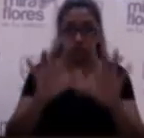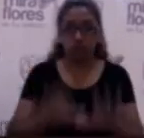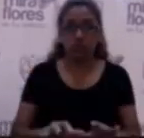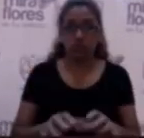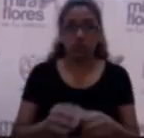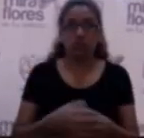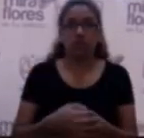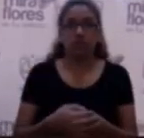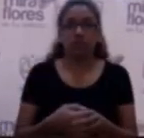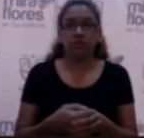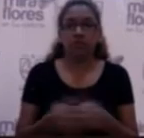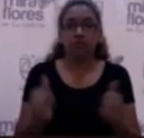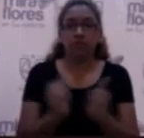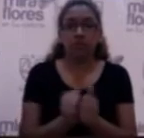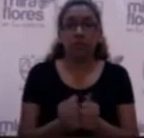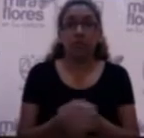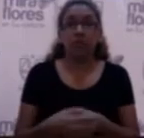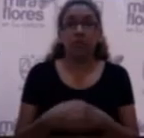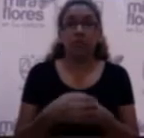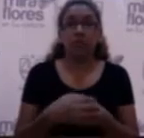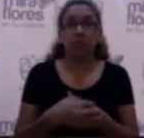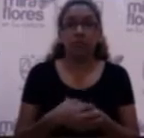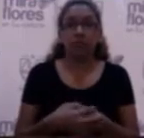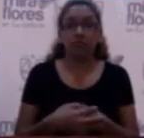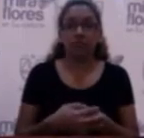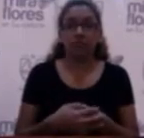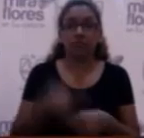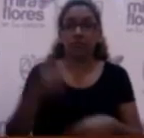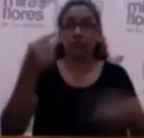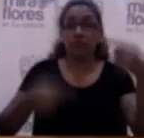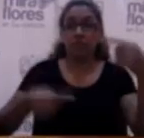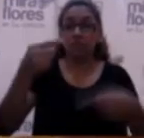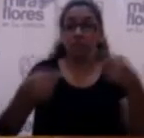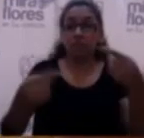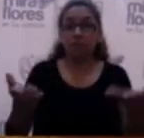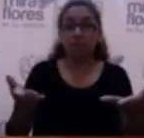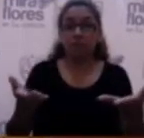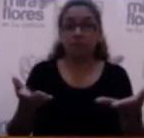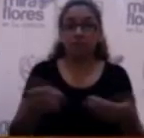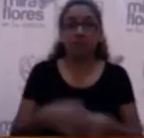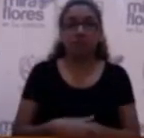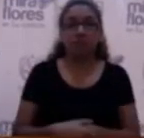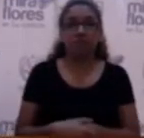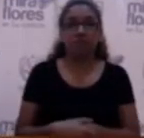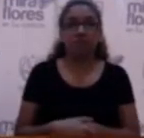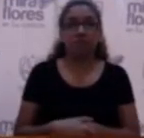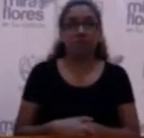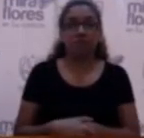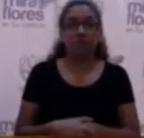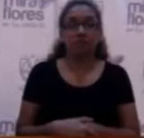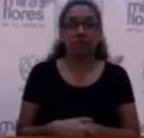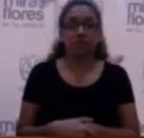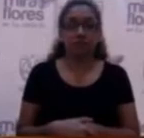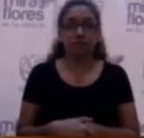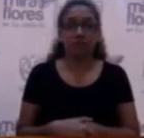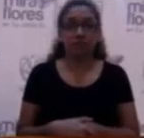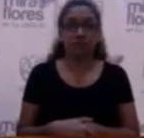17 de marzo en virtud del presente acuerdo, por las consideraciones expuestas en el mismo. Al debate.